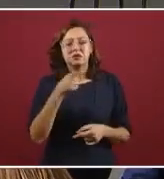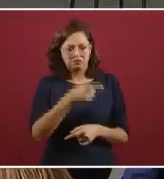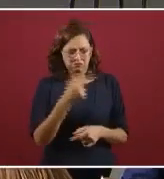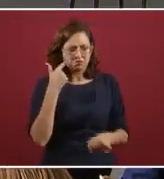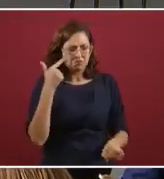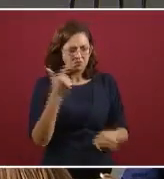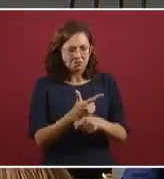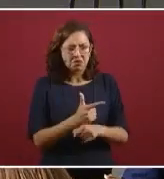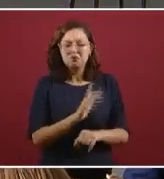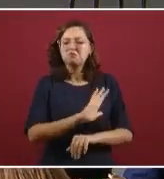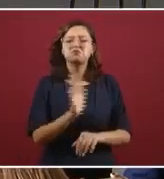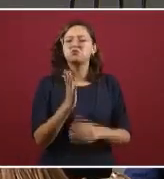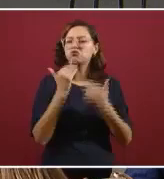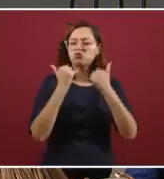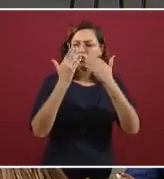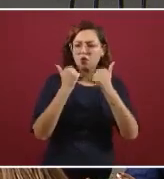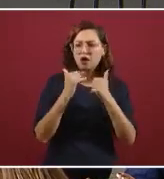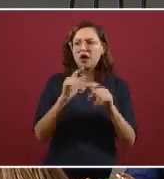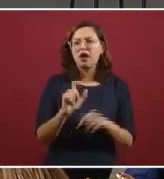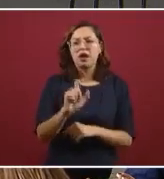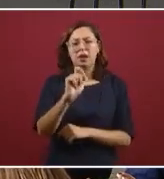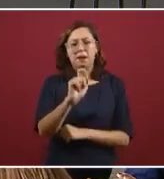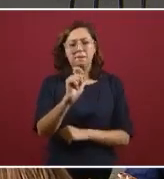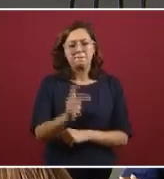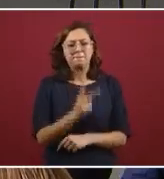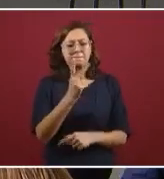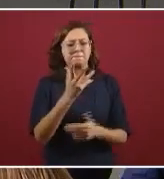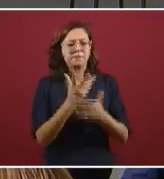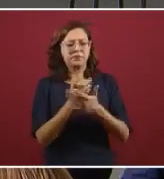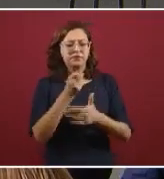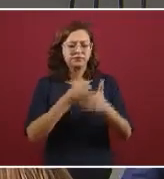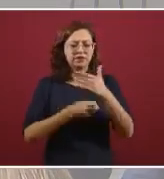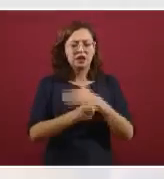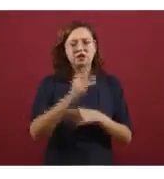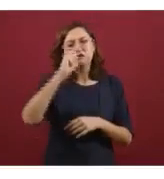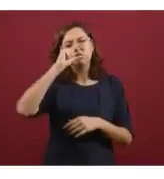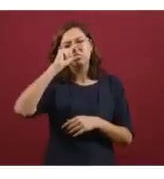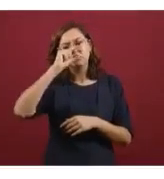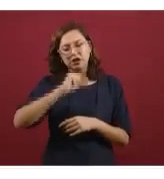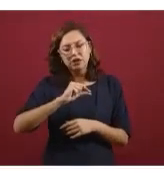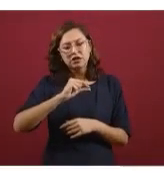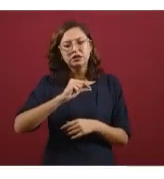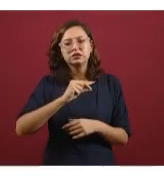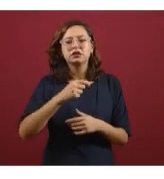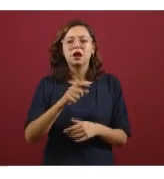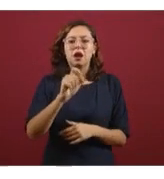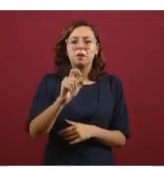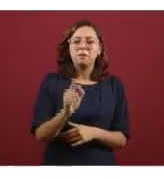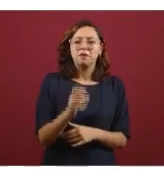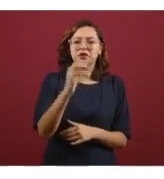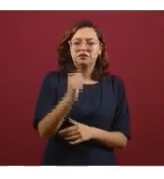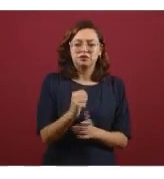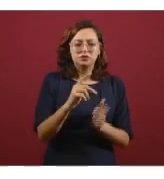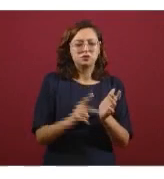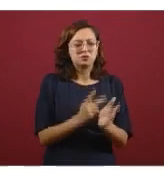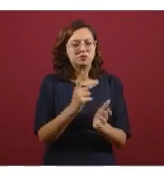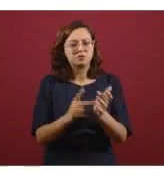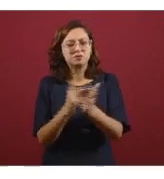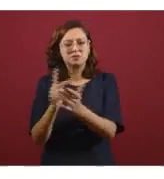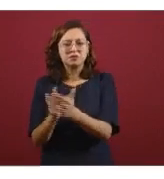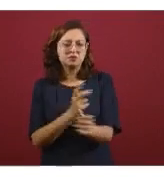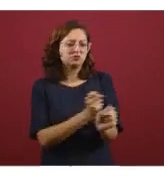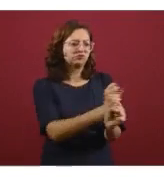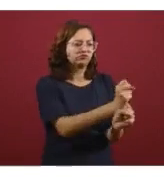comisión en 22 detenciones ilegales por forma irregular, en 29 casos de tortura